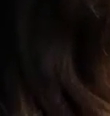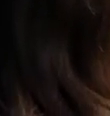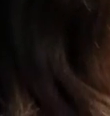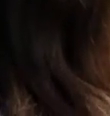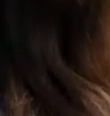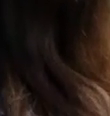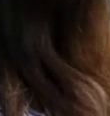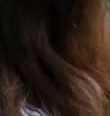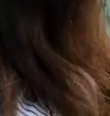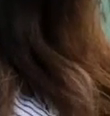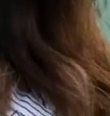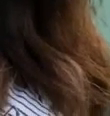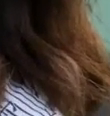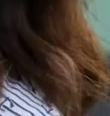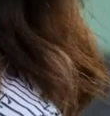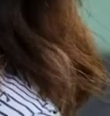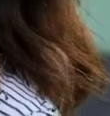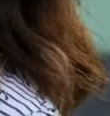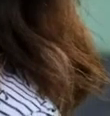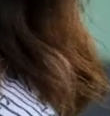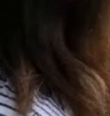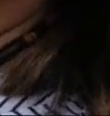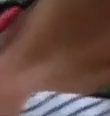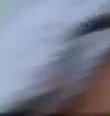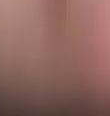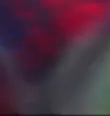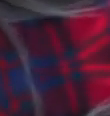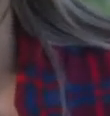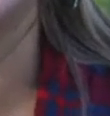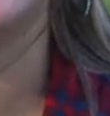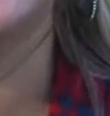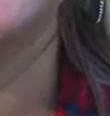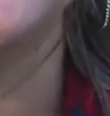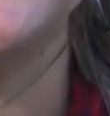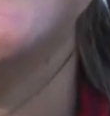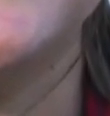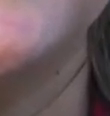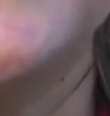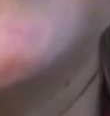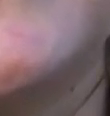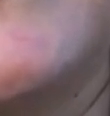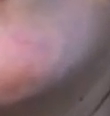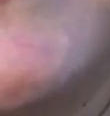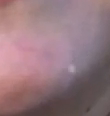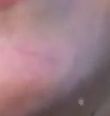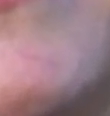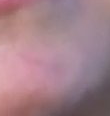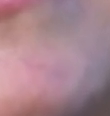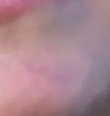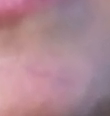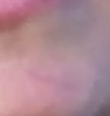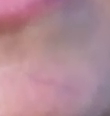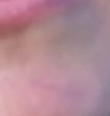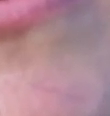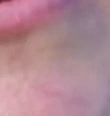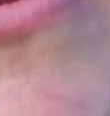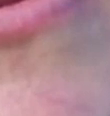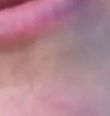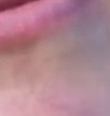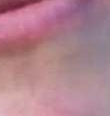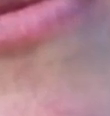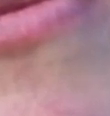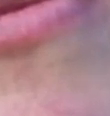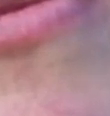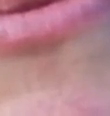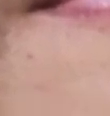destacar los avances que se han conseguido durante la lucha